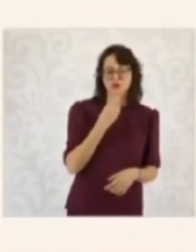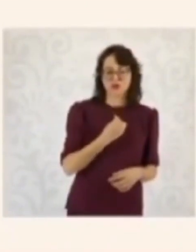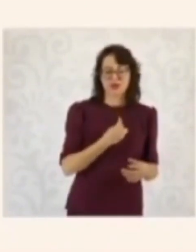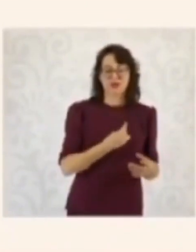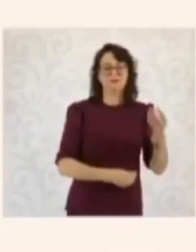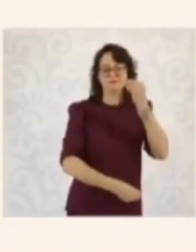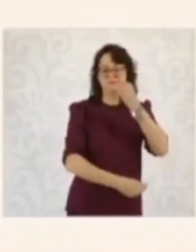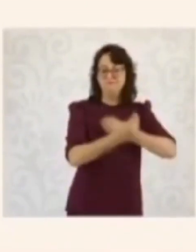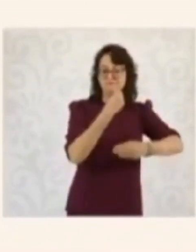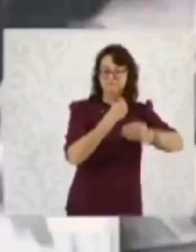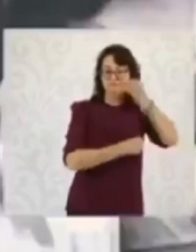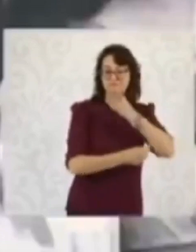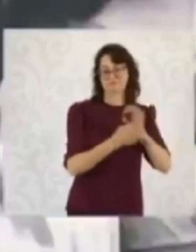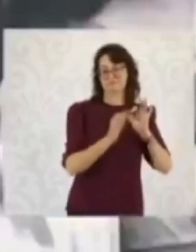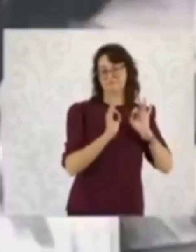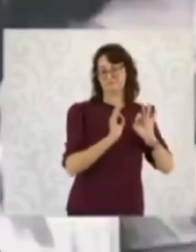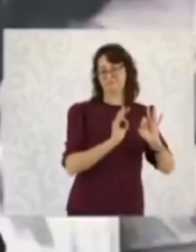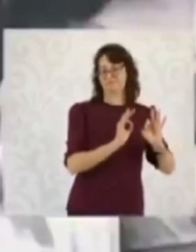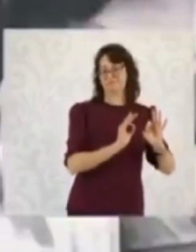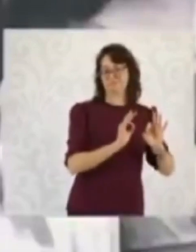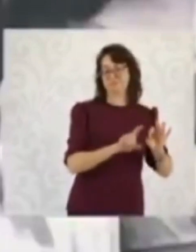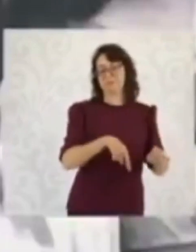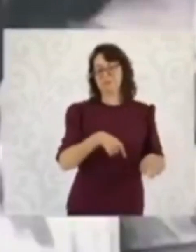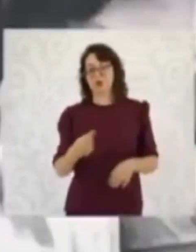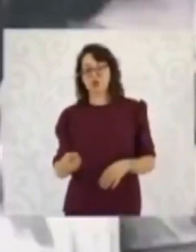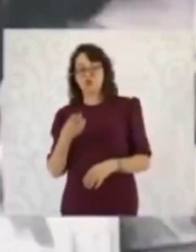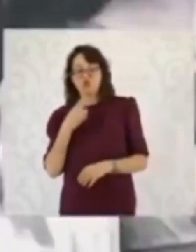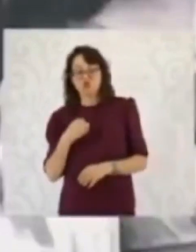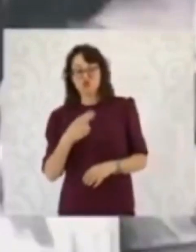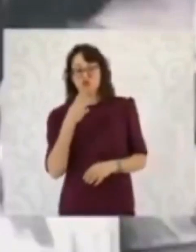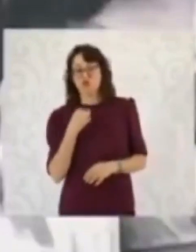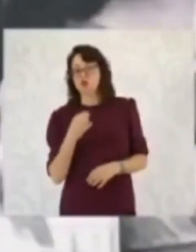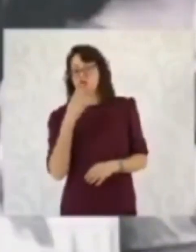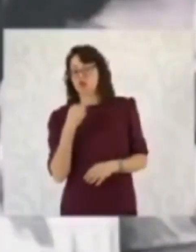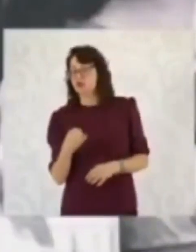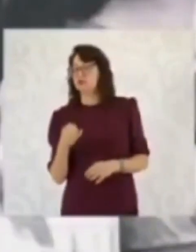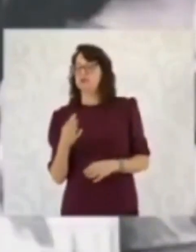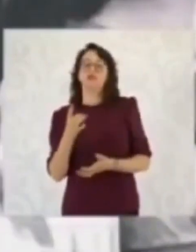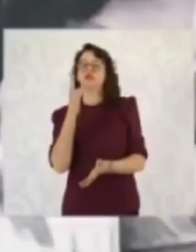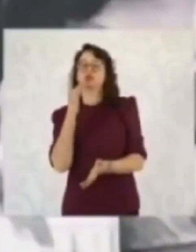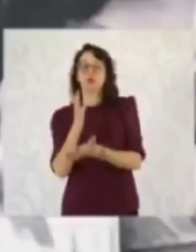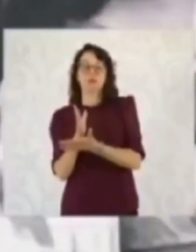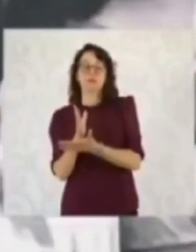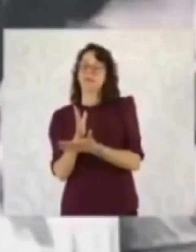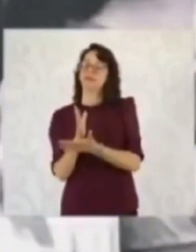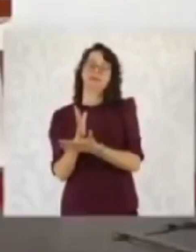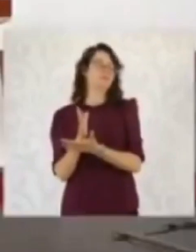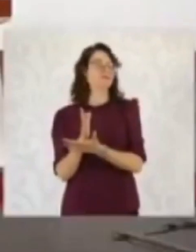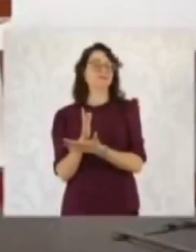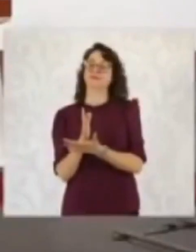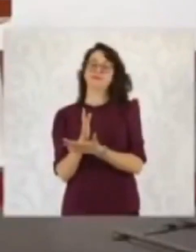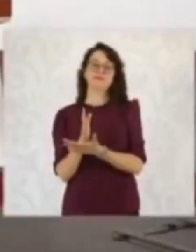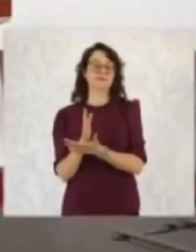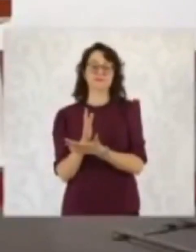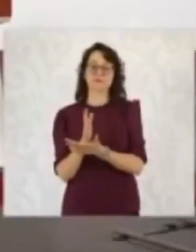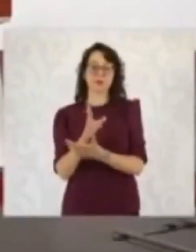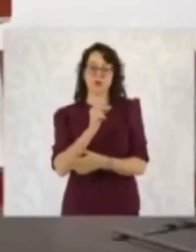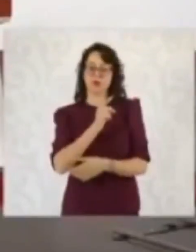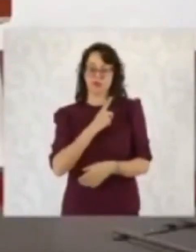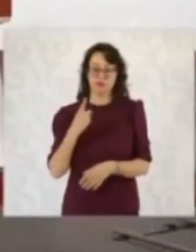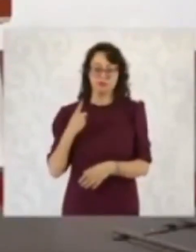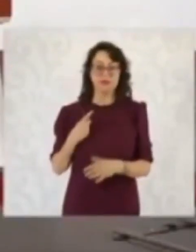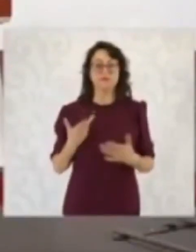es evitar las calorías vacías de nada más el suplemento de pura azúcar. La siguiente, por